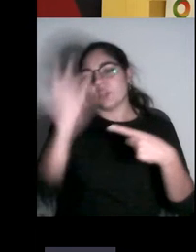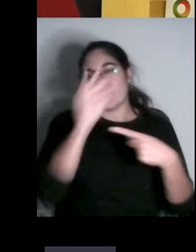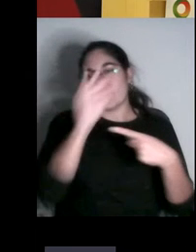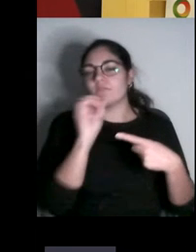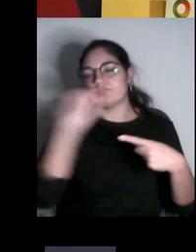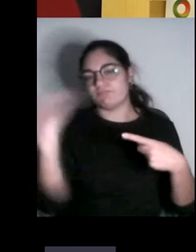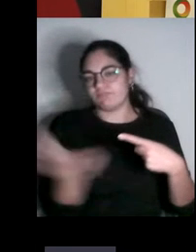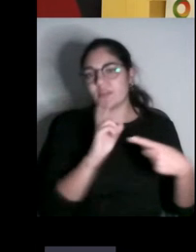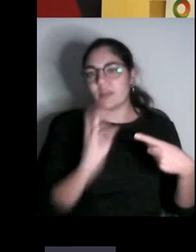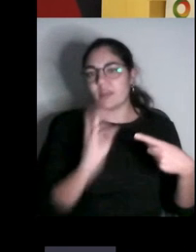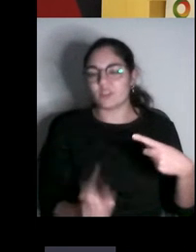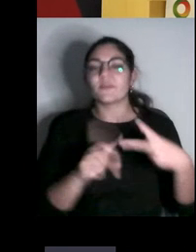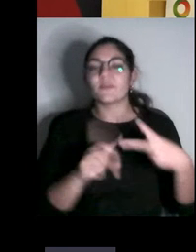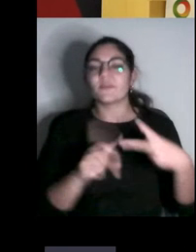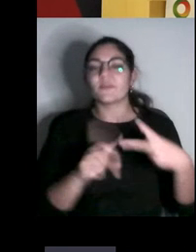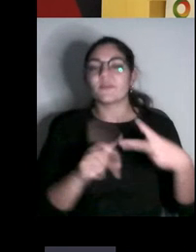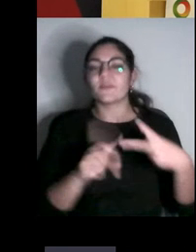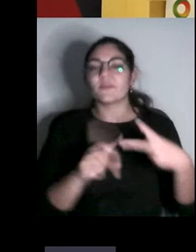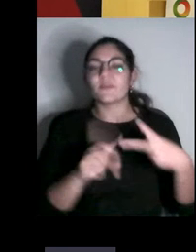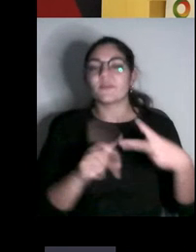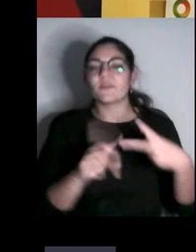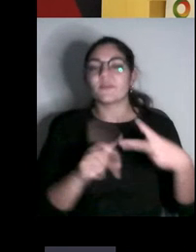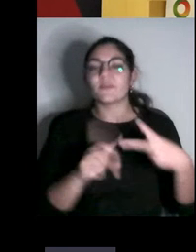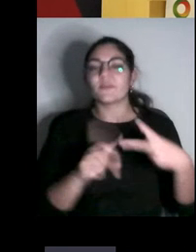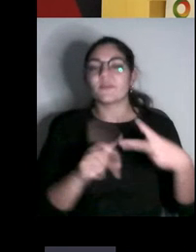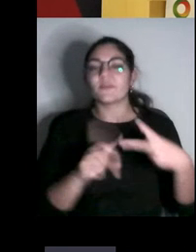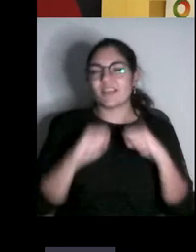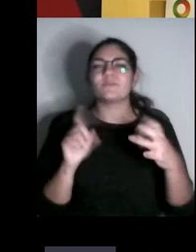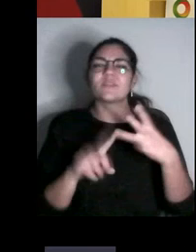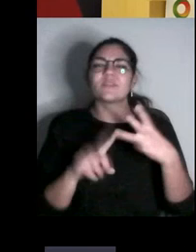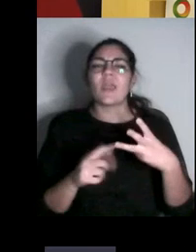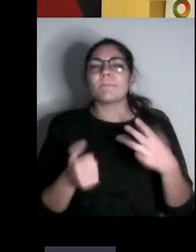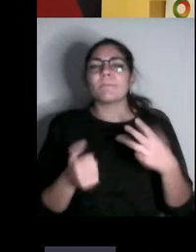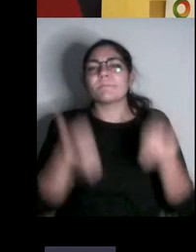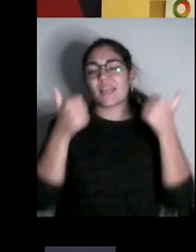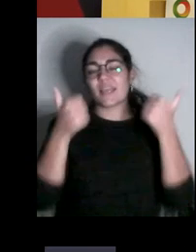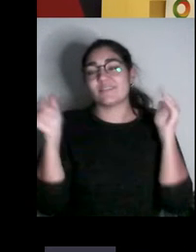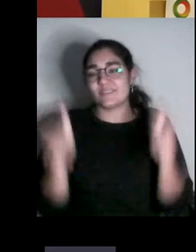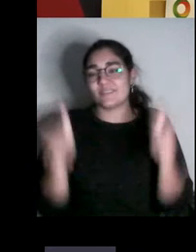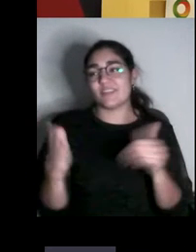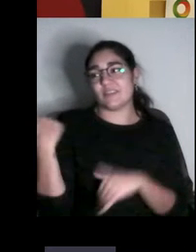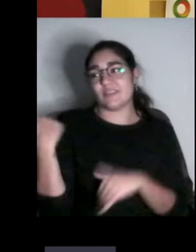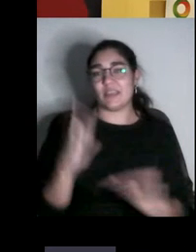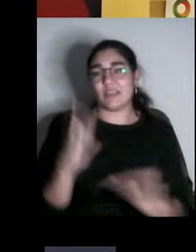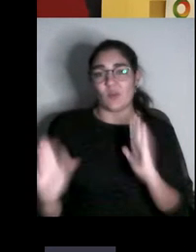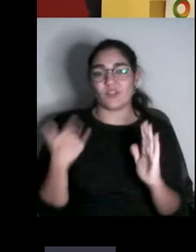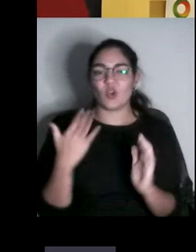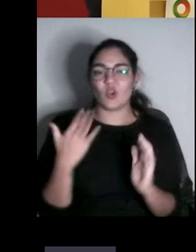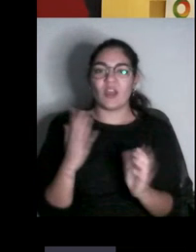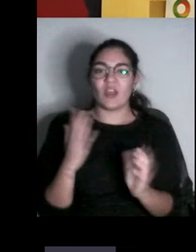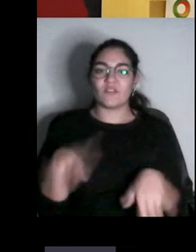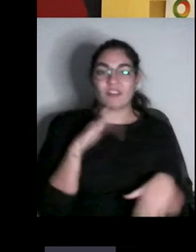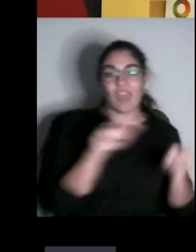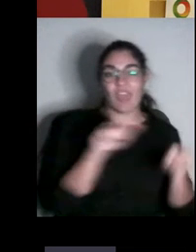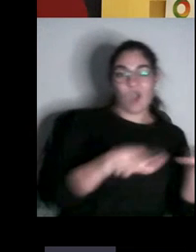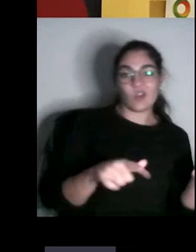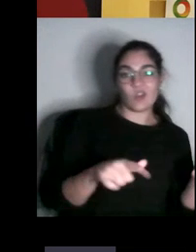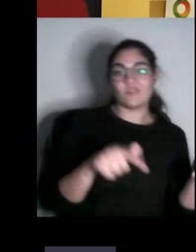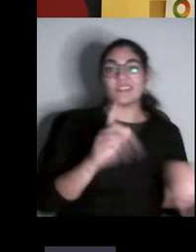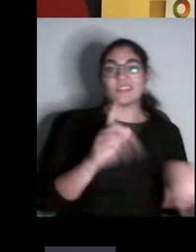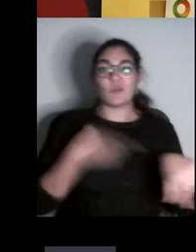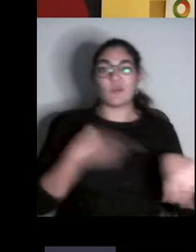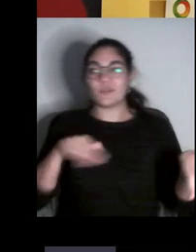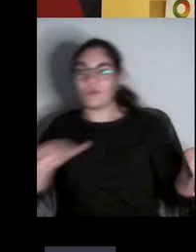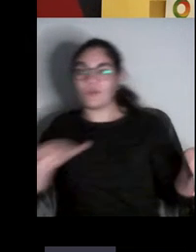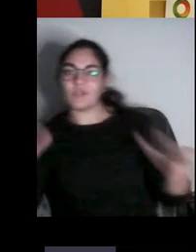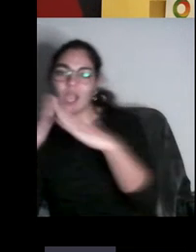de estas preguntas prácticas son encontrarlos en un sistema híbrido lo que hacíamos era el alumno compartía la pantalla y ejecutado la acción de la